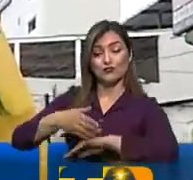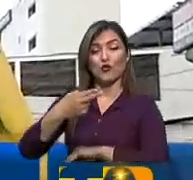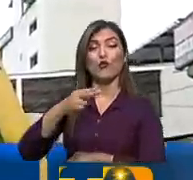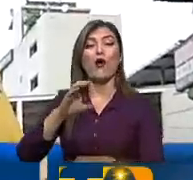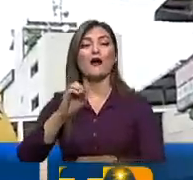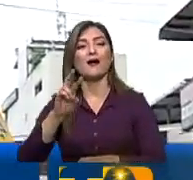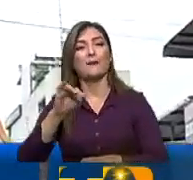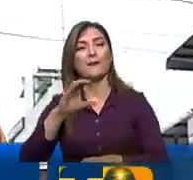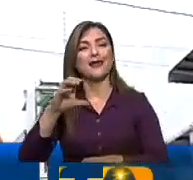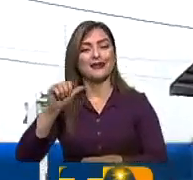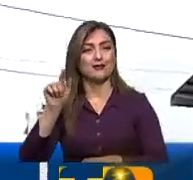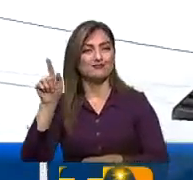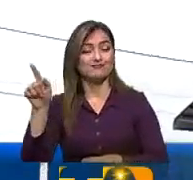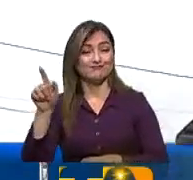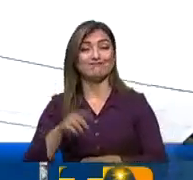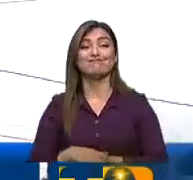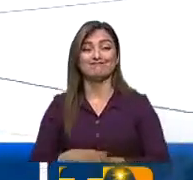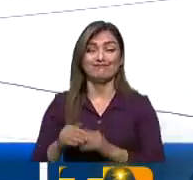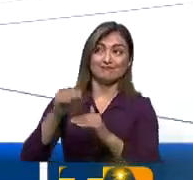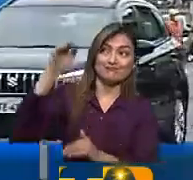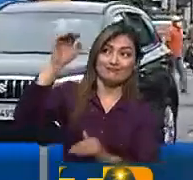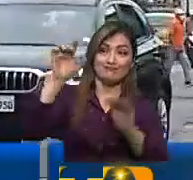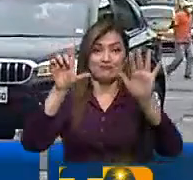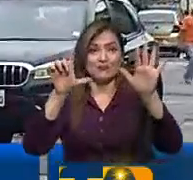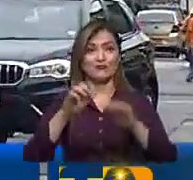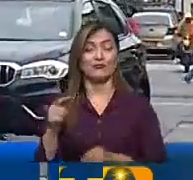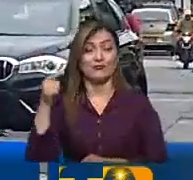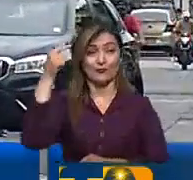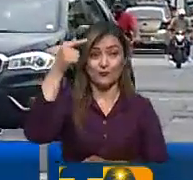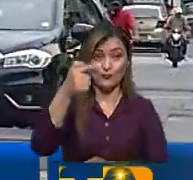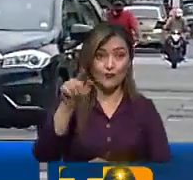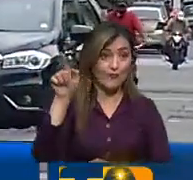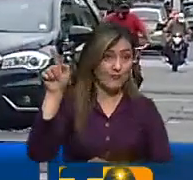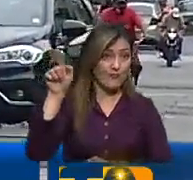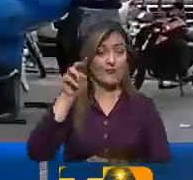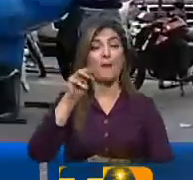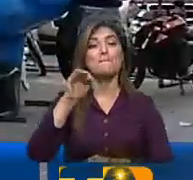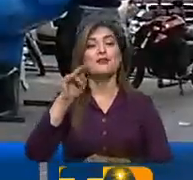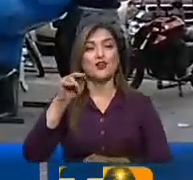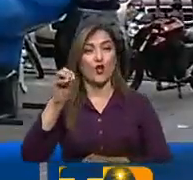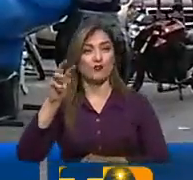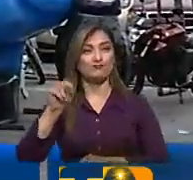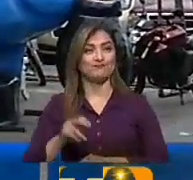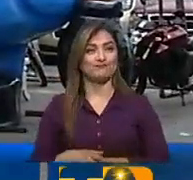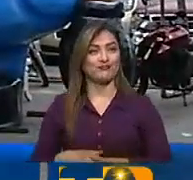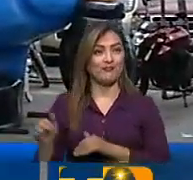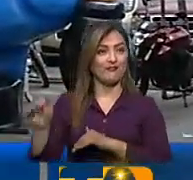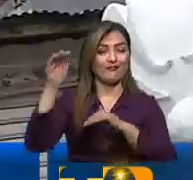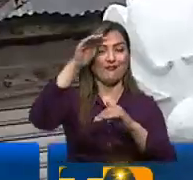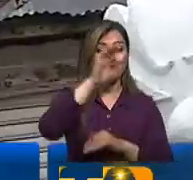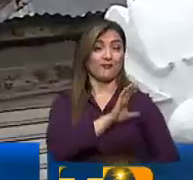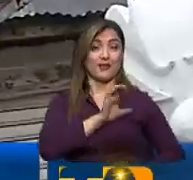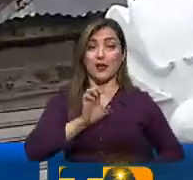y La 12 encuentran a Bart Simpson con 7 metros de altura. En la otra esquina está el gigante Minions y un bombillo con la temática de